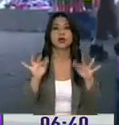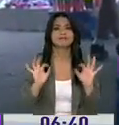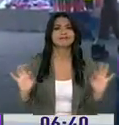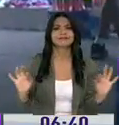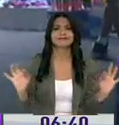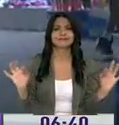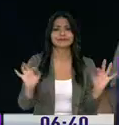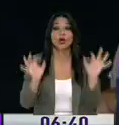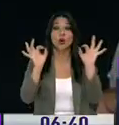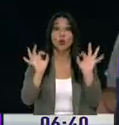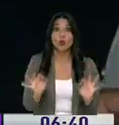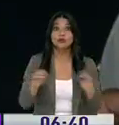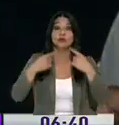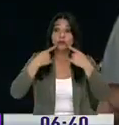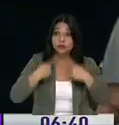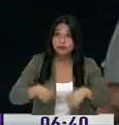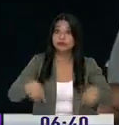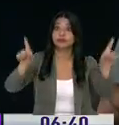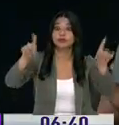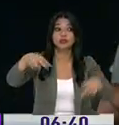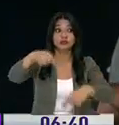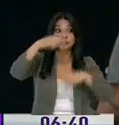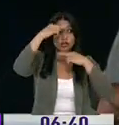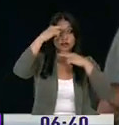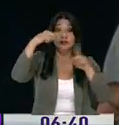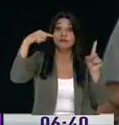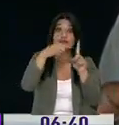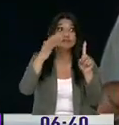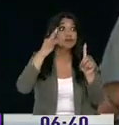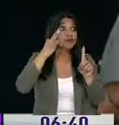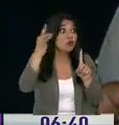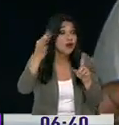ya salió la noticia, totalmente la gente se ha